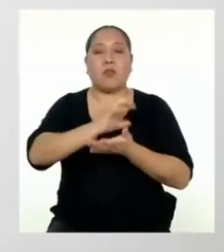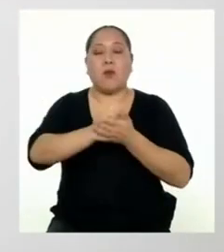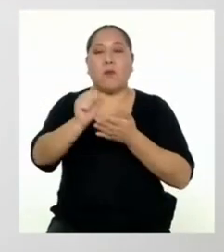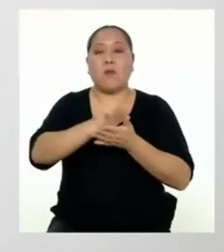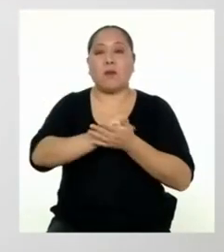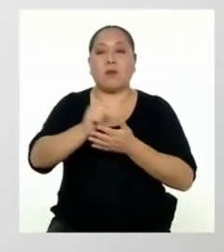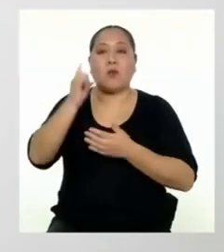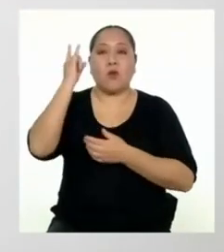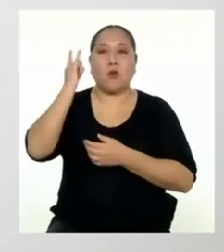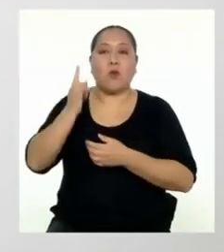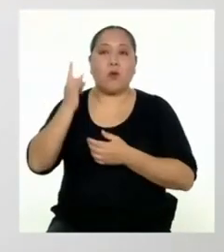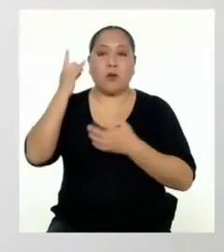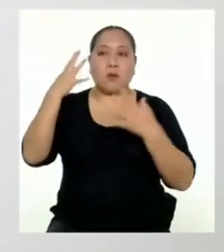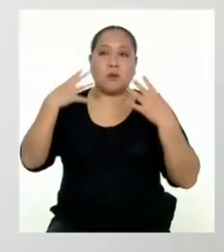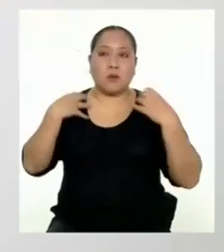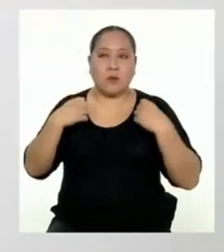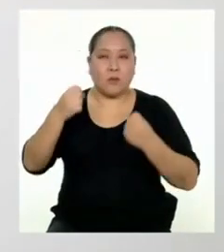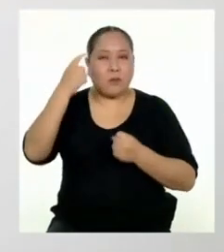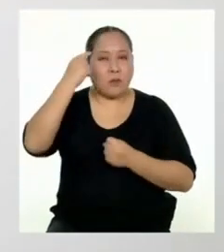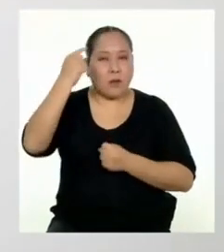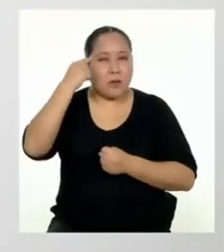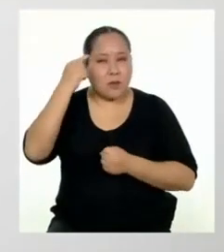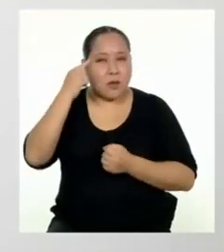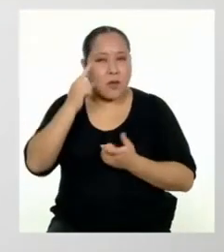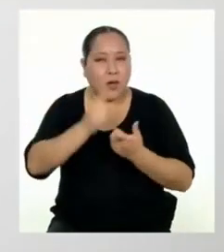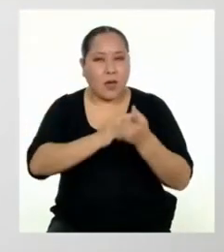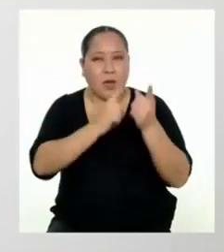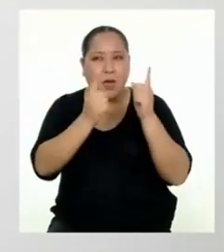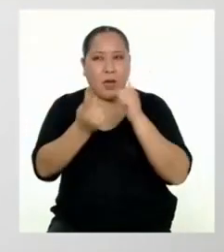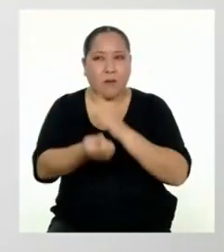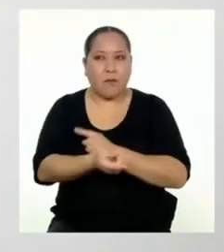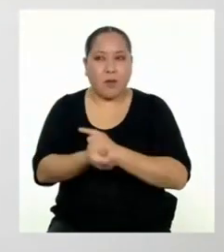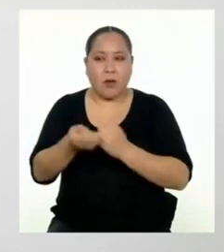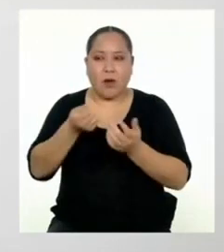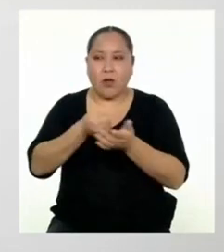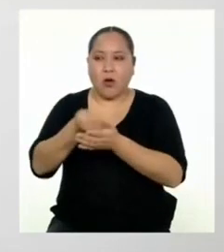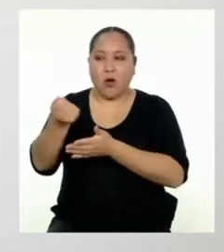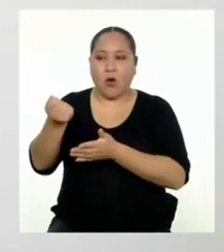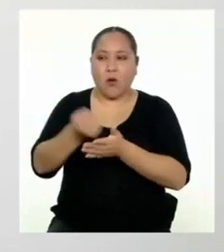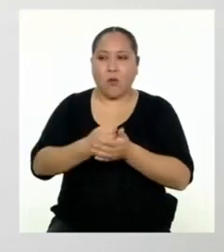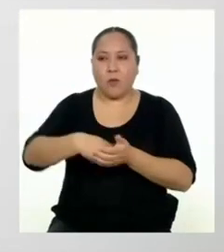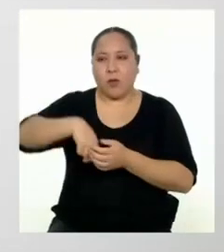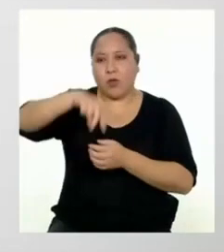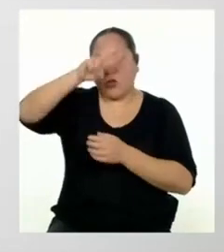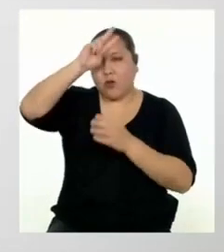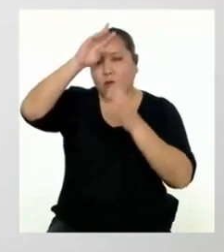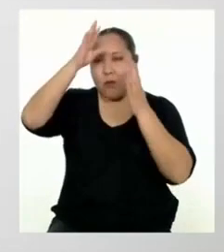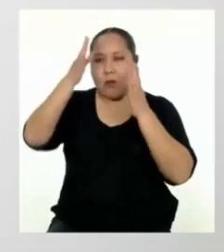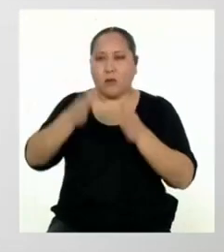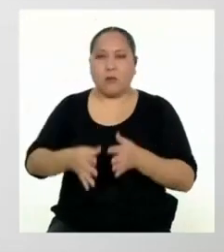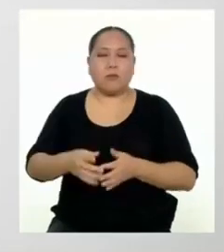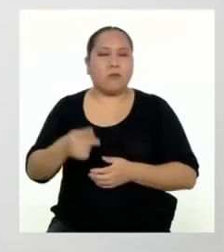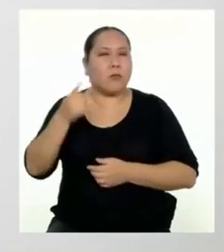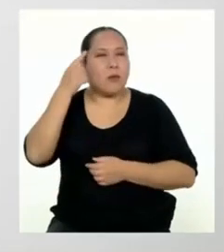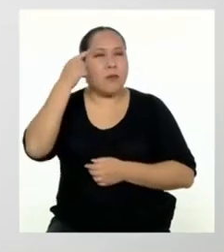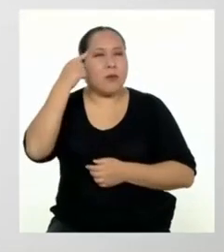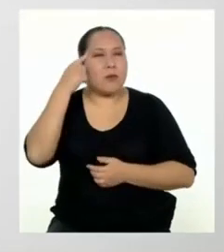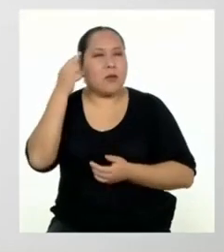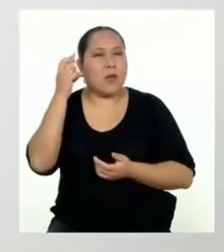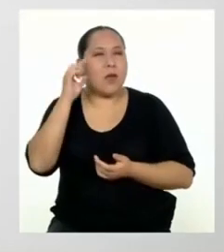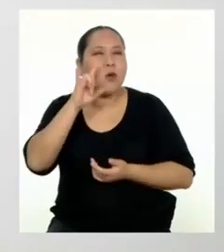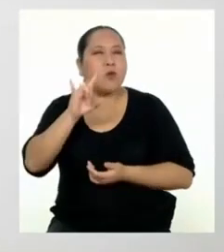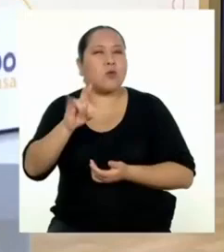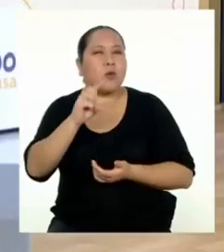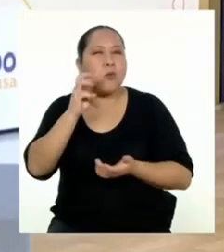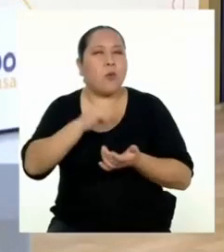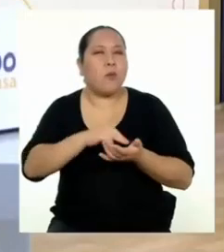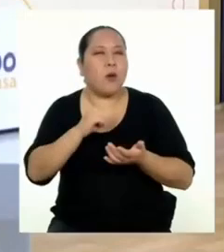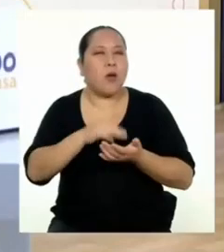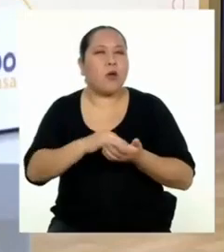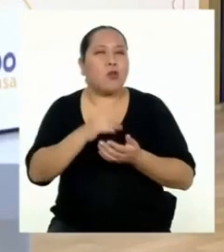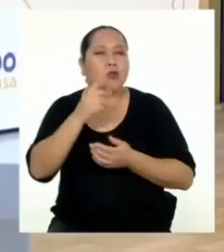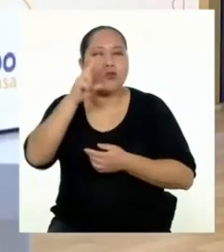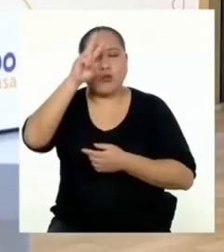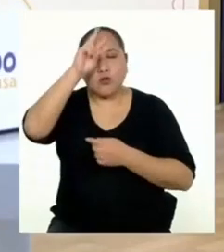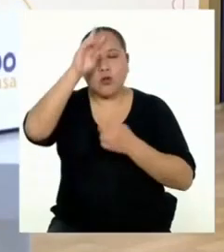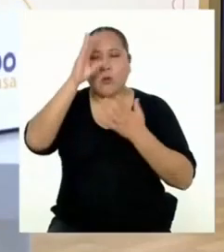emergencia sanitaria, ¿creen que cambiaron los hábitos de consumo de los peruanos? ¿Qué creen que consumimos más los peruanos?